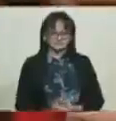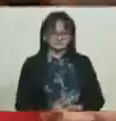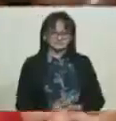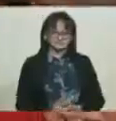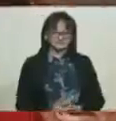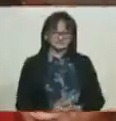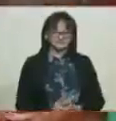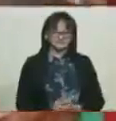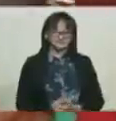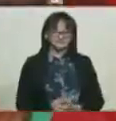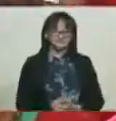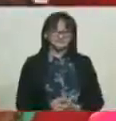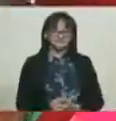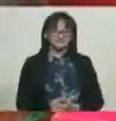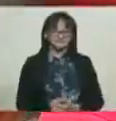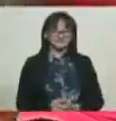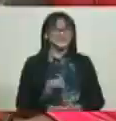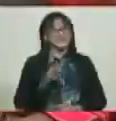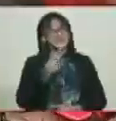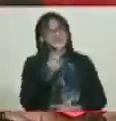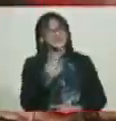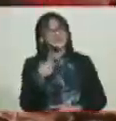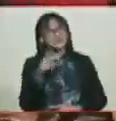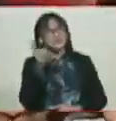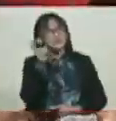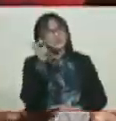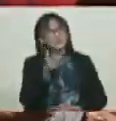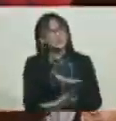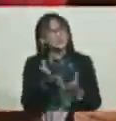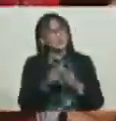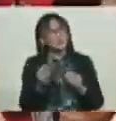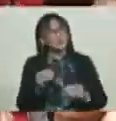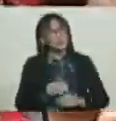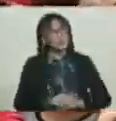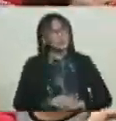te lo voy a decir yo quiero que ustedes me escuchen